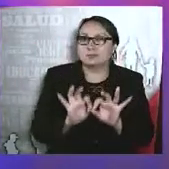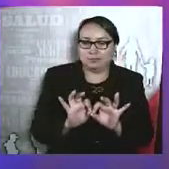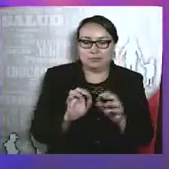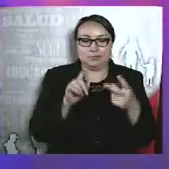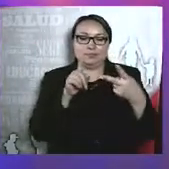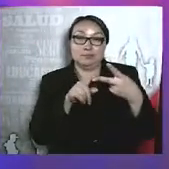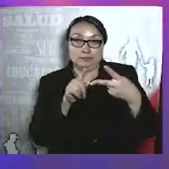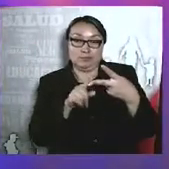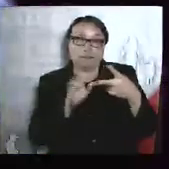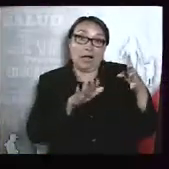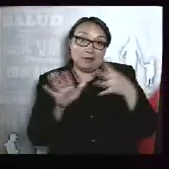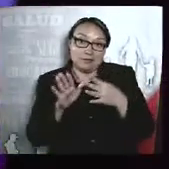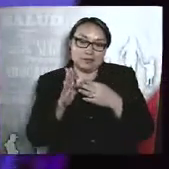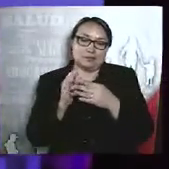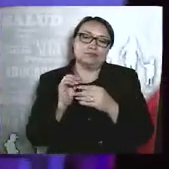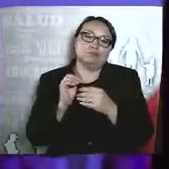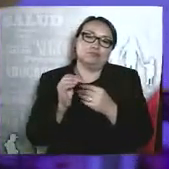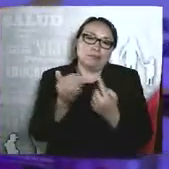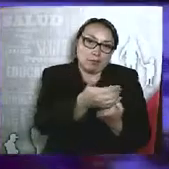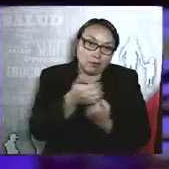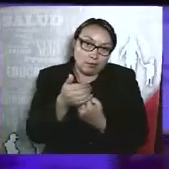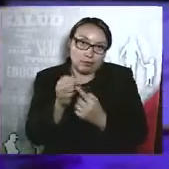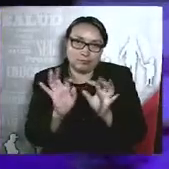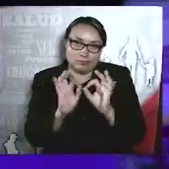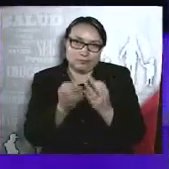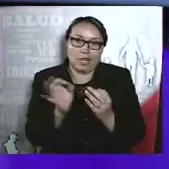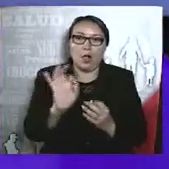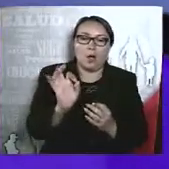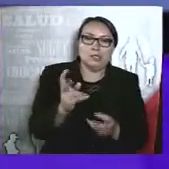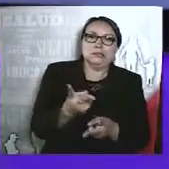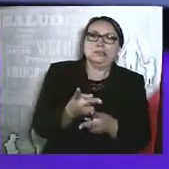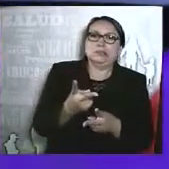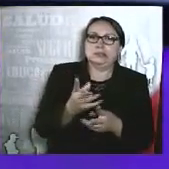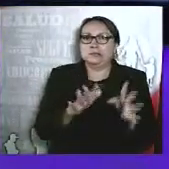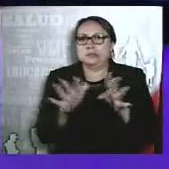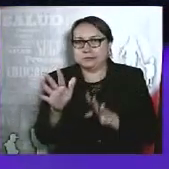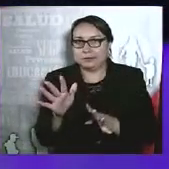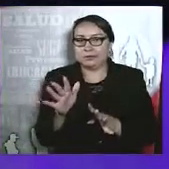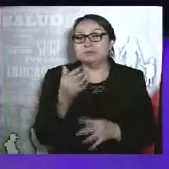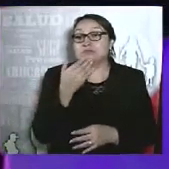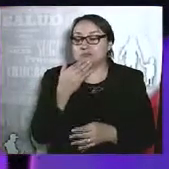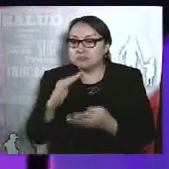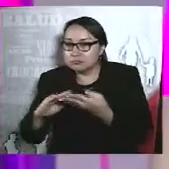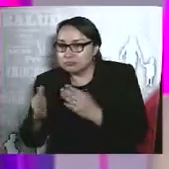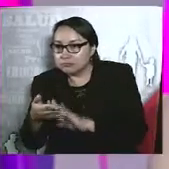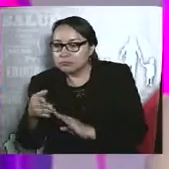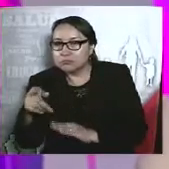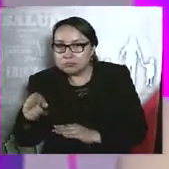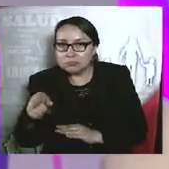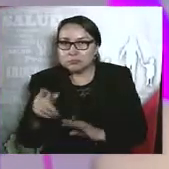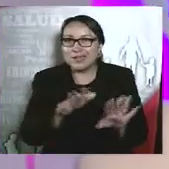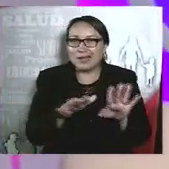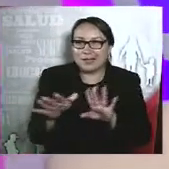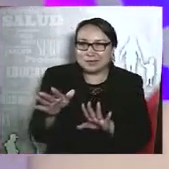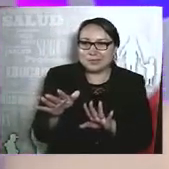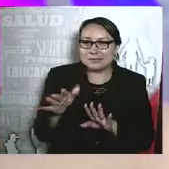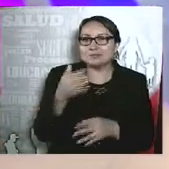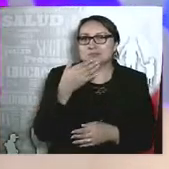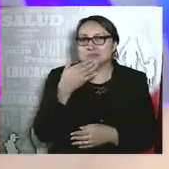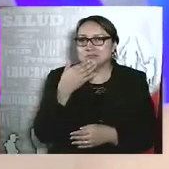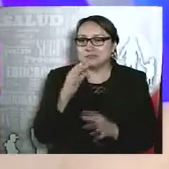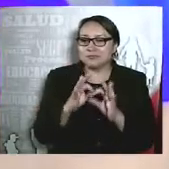de riesgo. Diferentes investigaciones que hemos realizado interno con nuestra población nos han mostrado que familias disfuncionales, familias